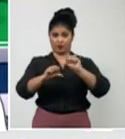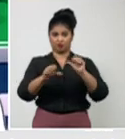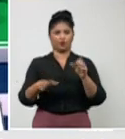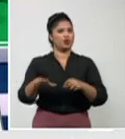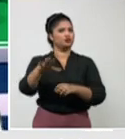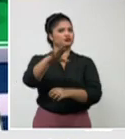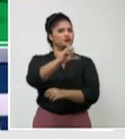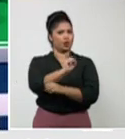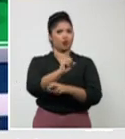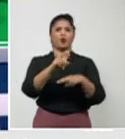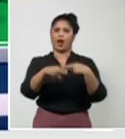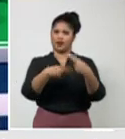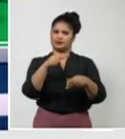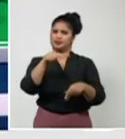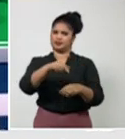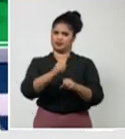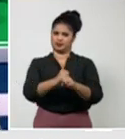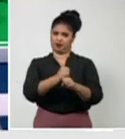El